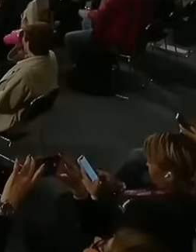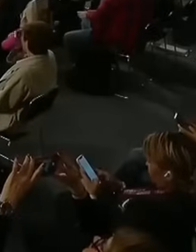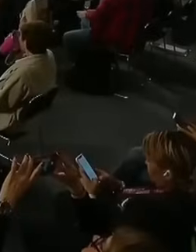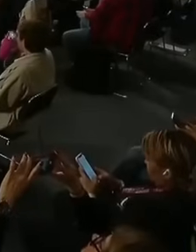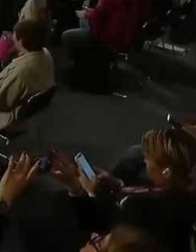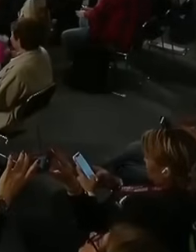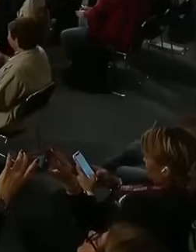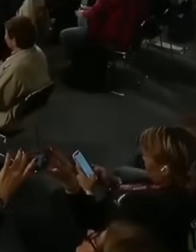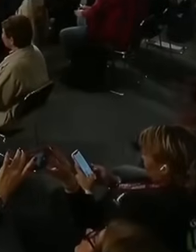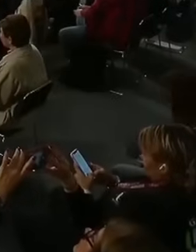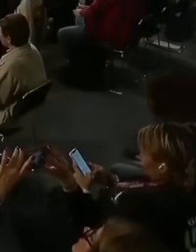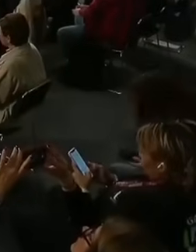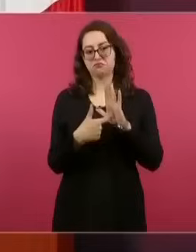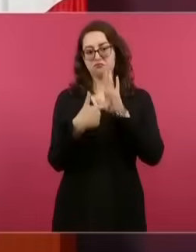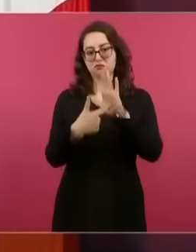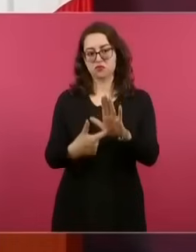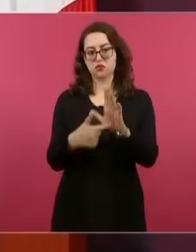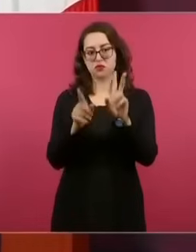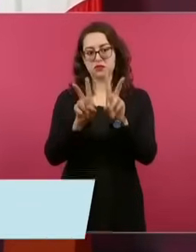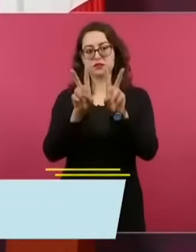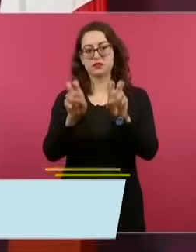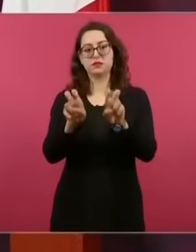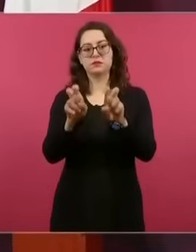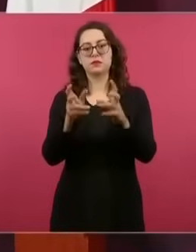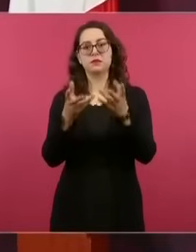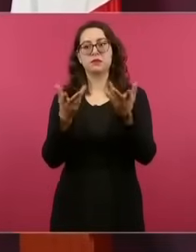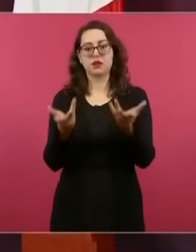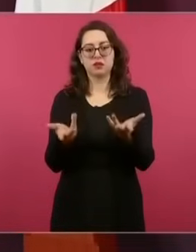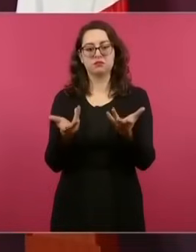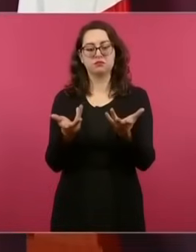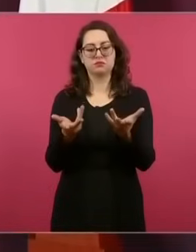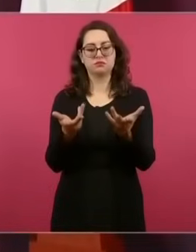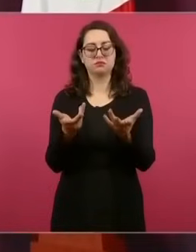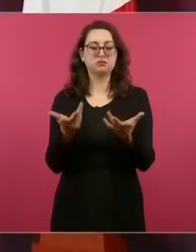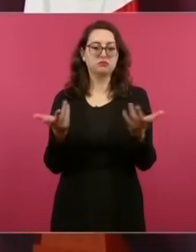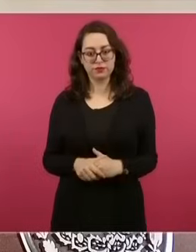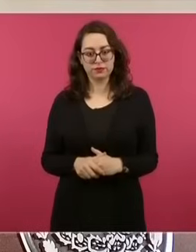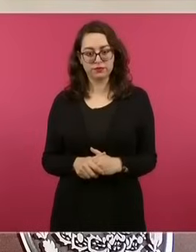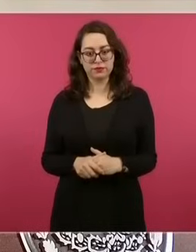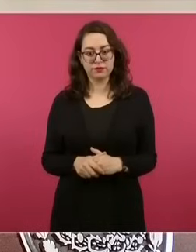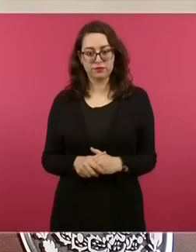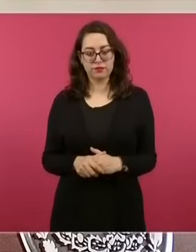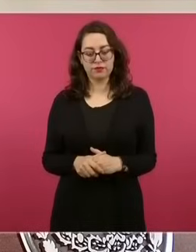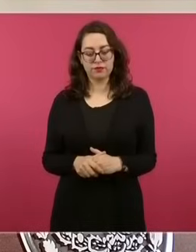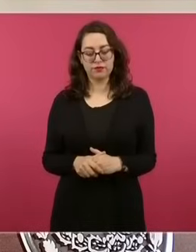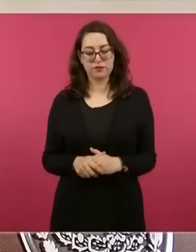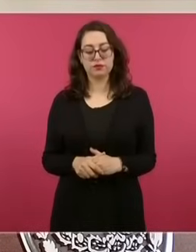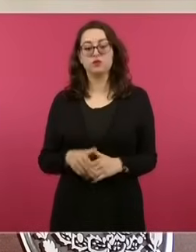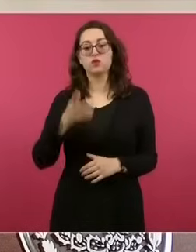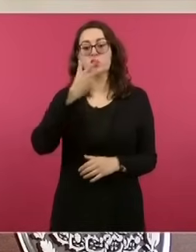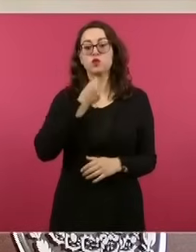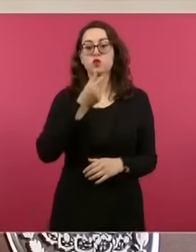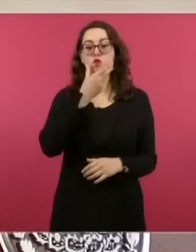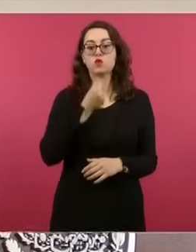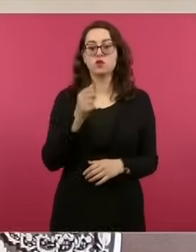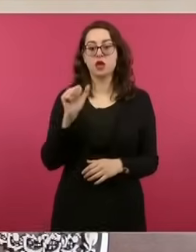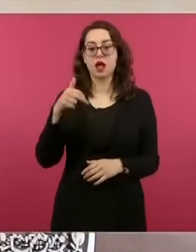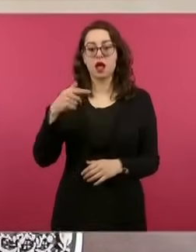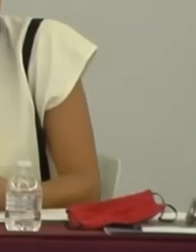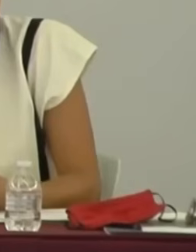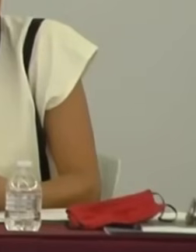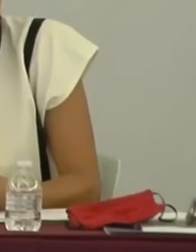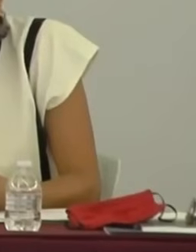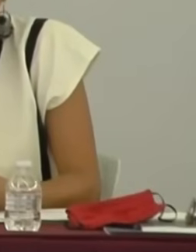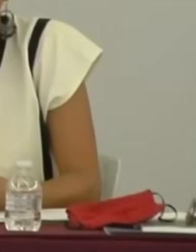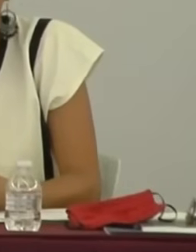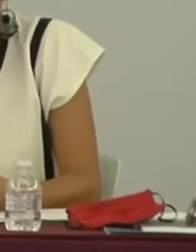personas minimizó el tema y detalló que se cerraba un ciclo y su renuncia podría deberse a que no estaba de acuerdo con la estrategia que estaban llevando